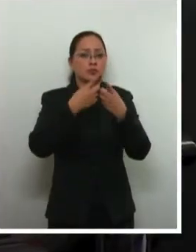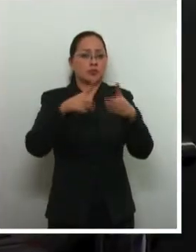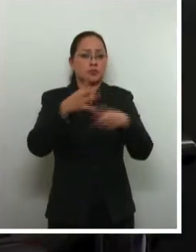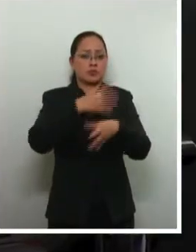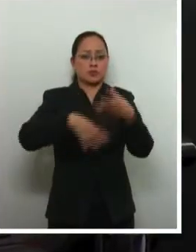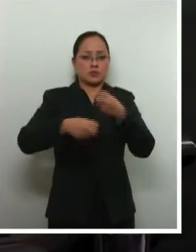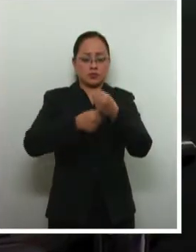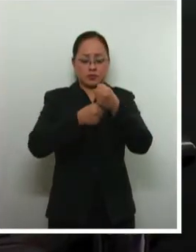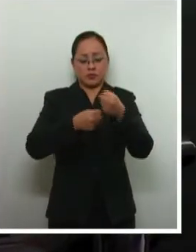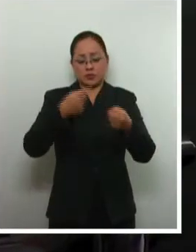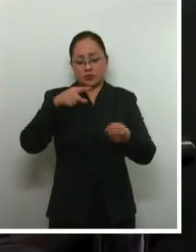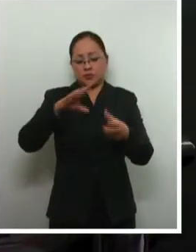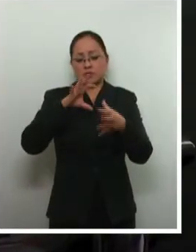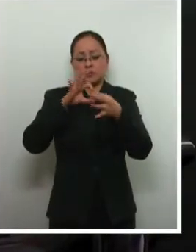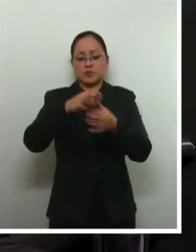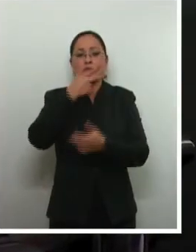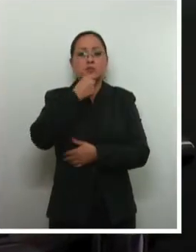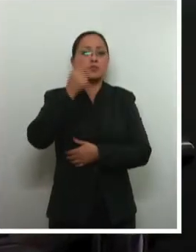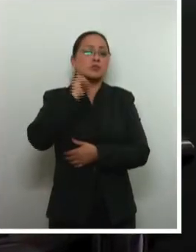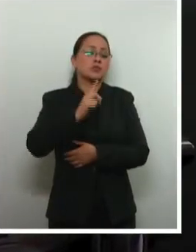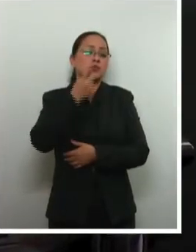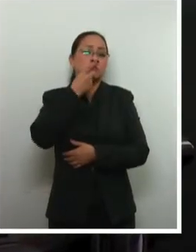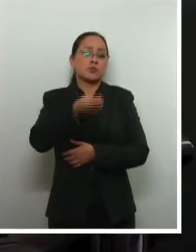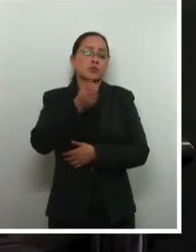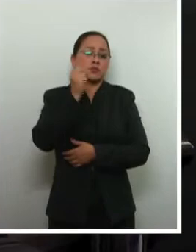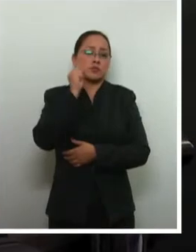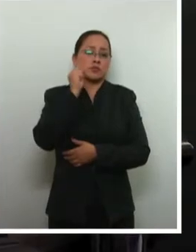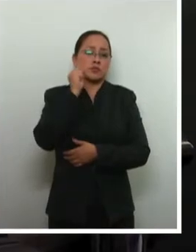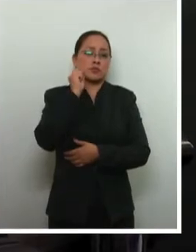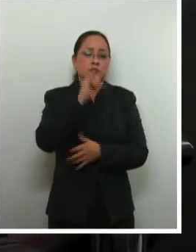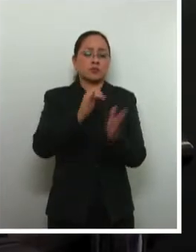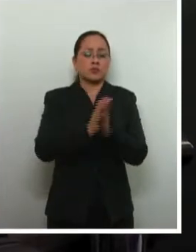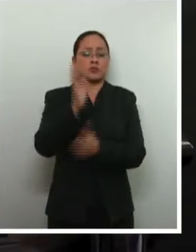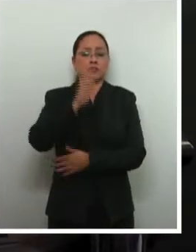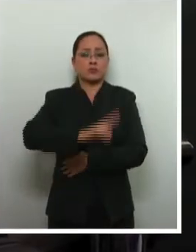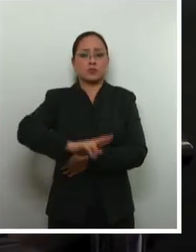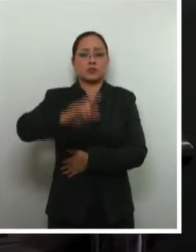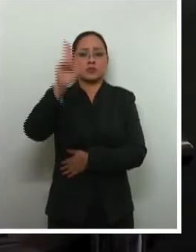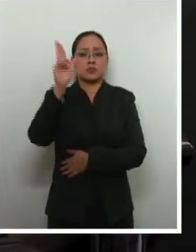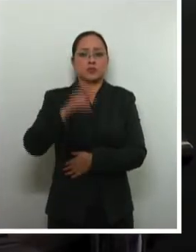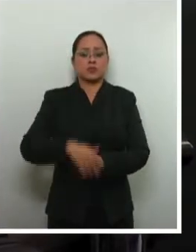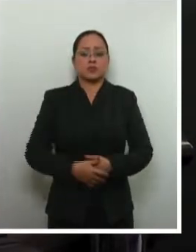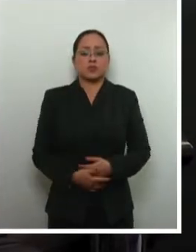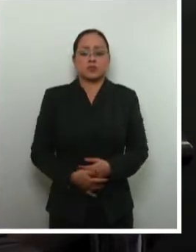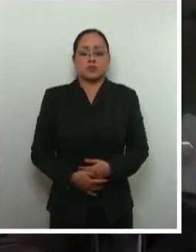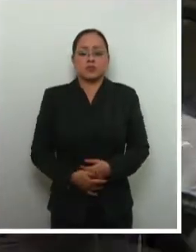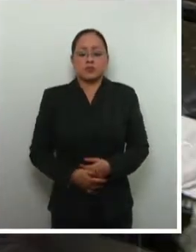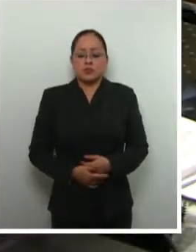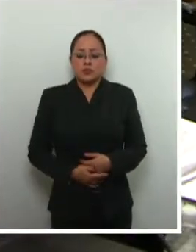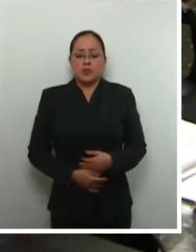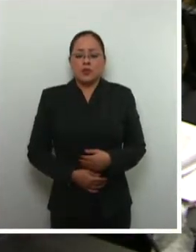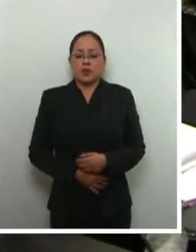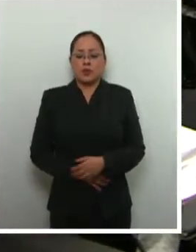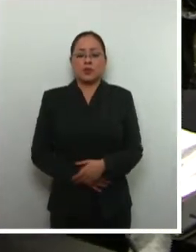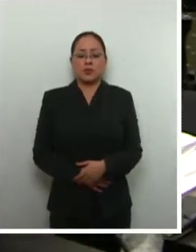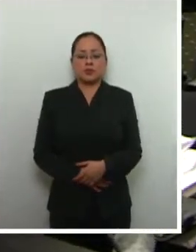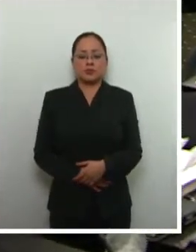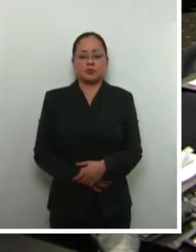Desarrollo Sostenible. Las y los constituyentes que estén por la afirmativa, sírvanse manifestarlo.